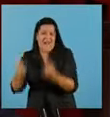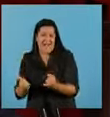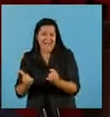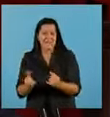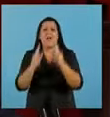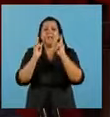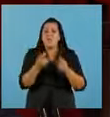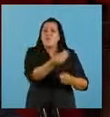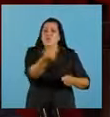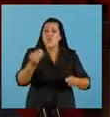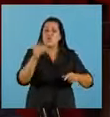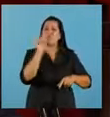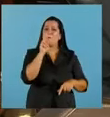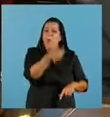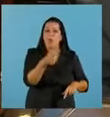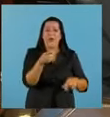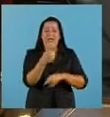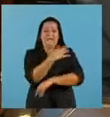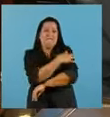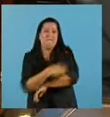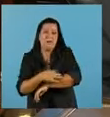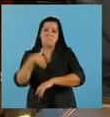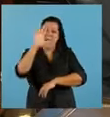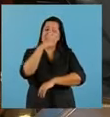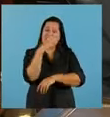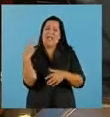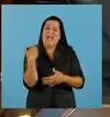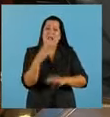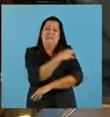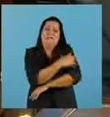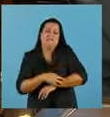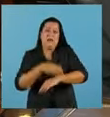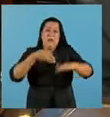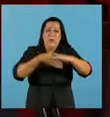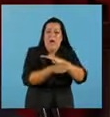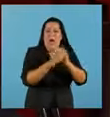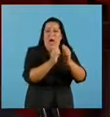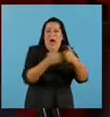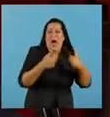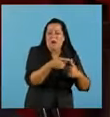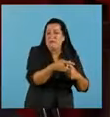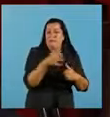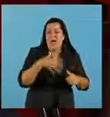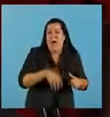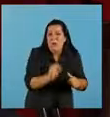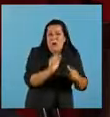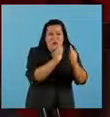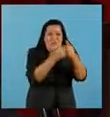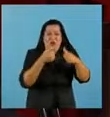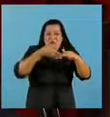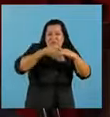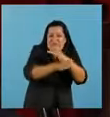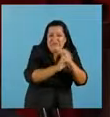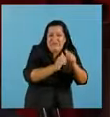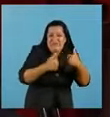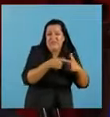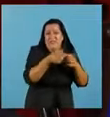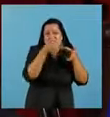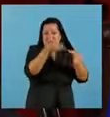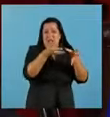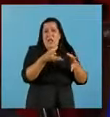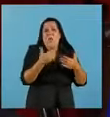mujeres, generalmente de escasos recursos, a recurrir a prácticas abortivas en la más absoluta clandestinidad, poniendo